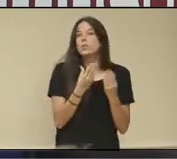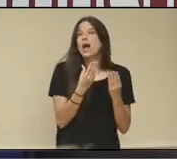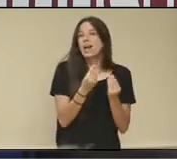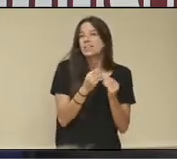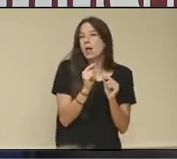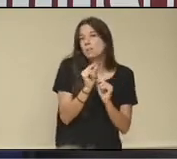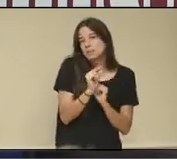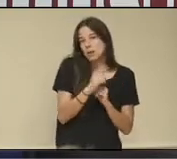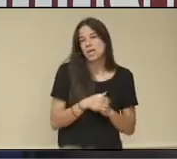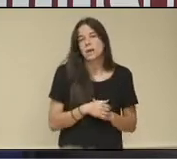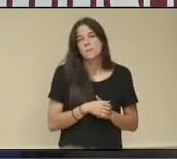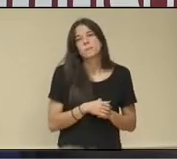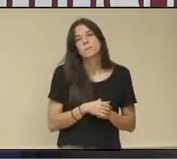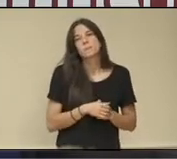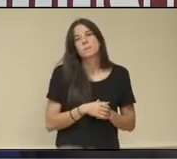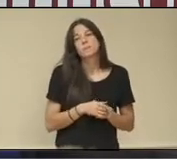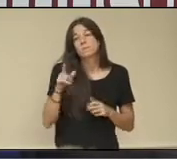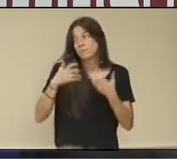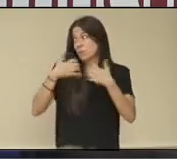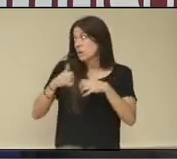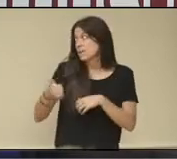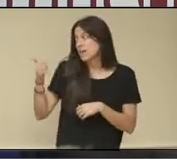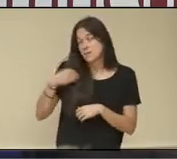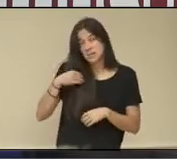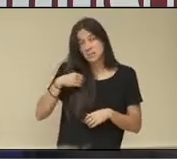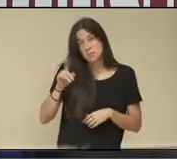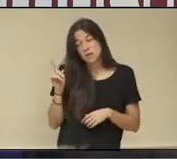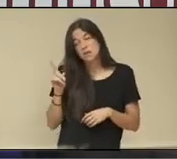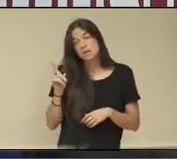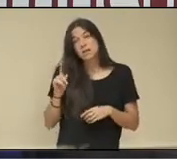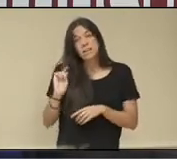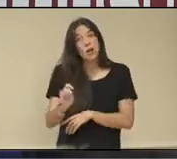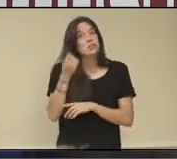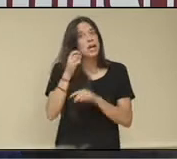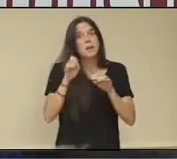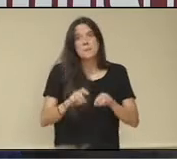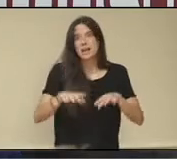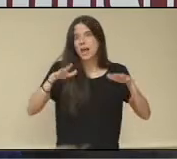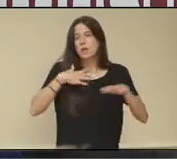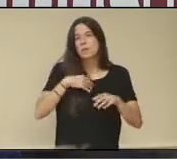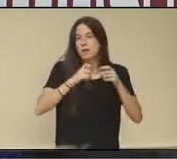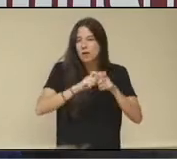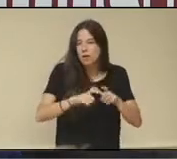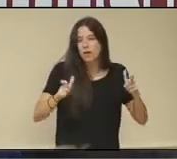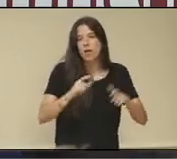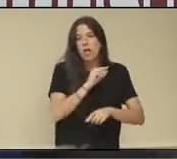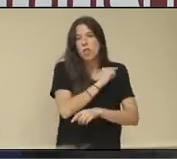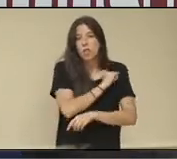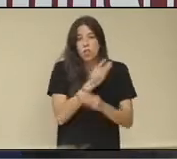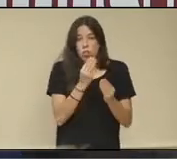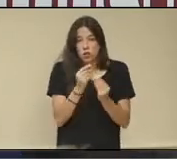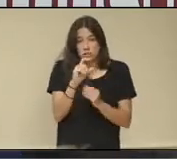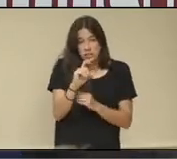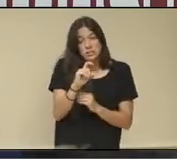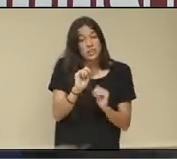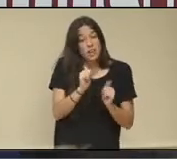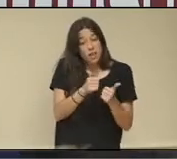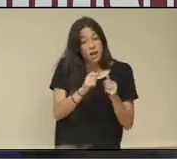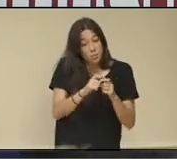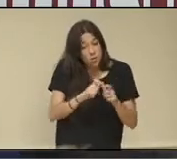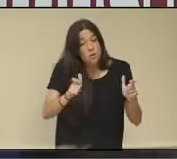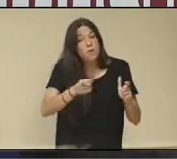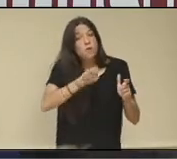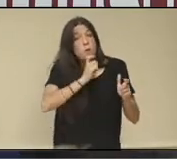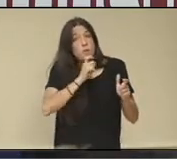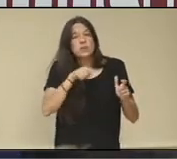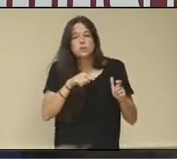pequeña. Esta maquinaria que hace el milagro de amplificar la dosis inicial es una maquinaria